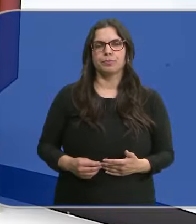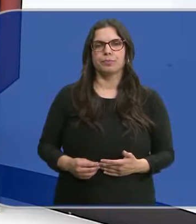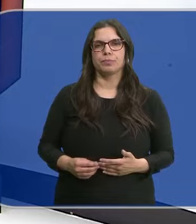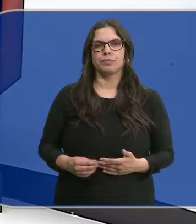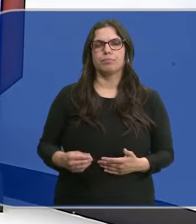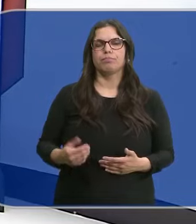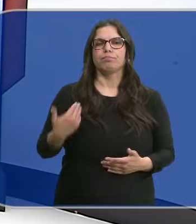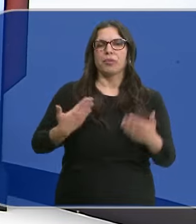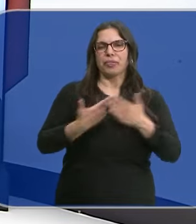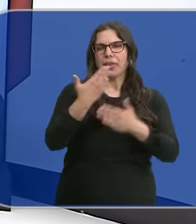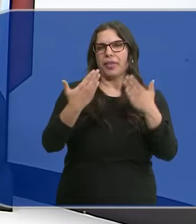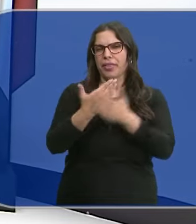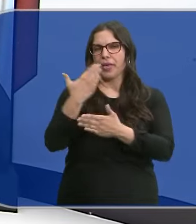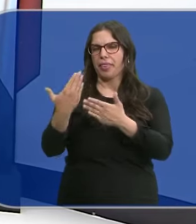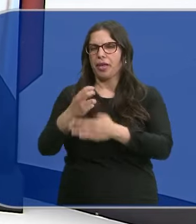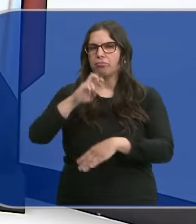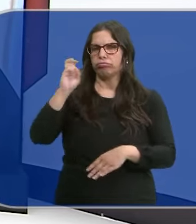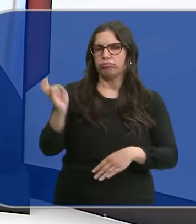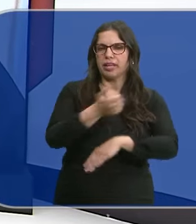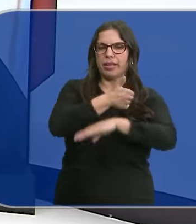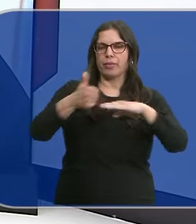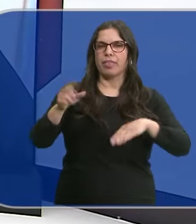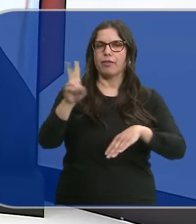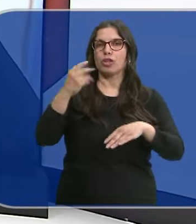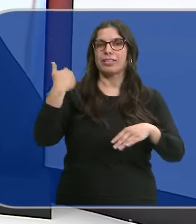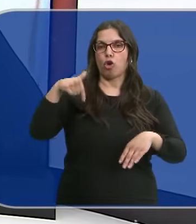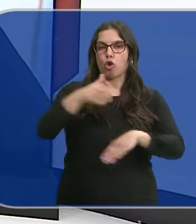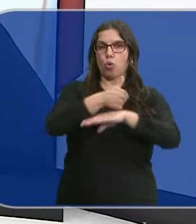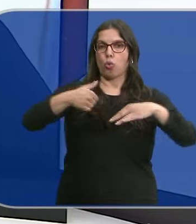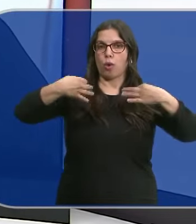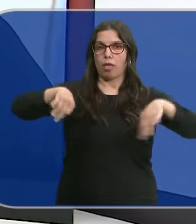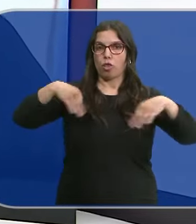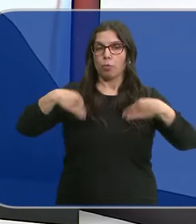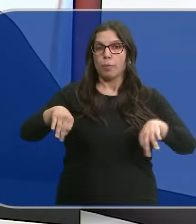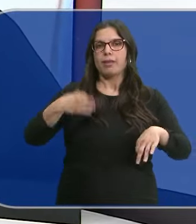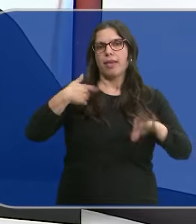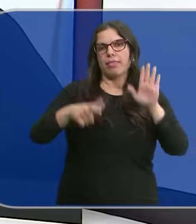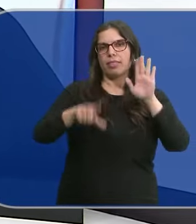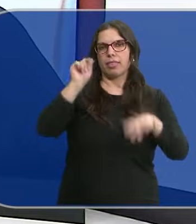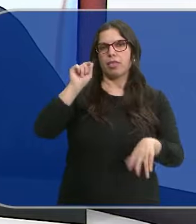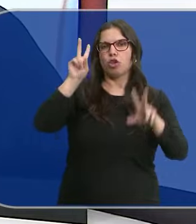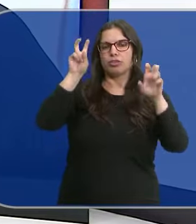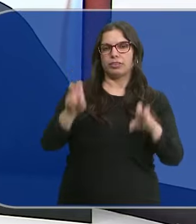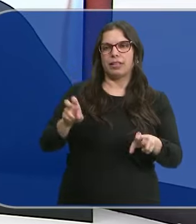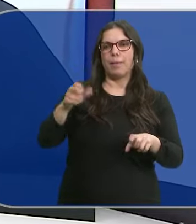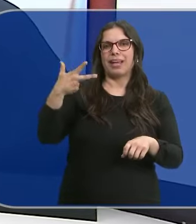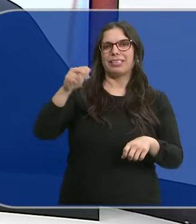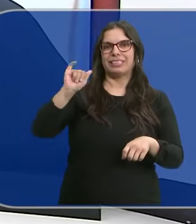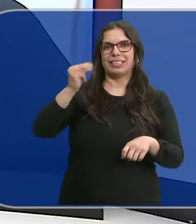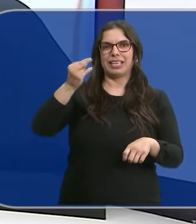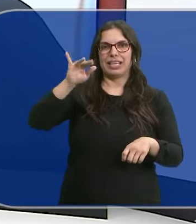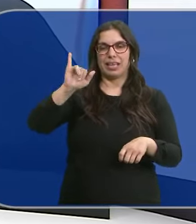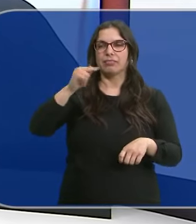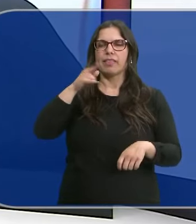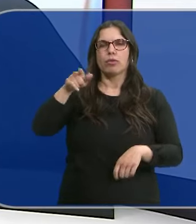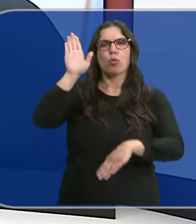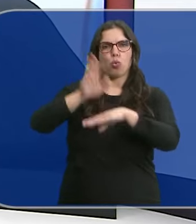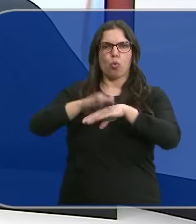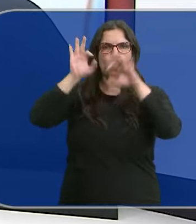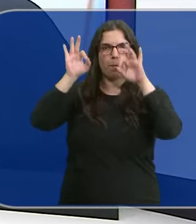Después de varias sesiones en la audiencia de Valladolid, hoy el jurado popular ya ha tomado una decisión respecto al crimen de Santovenia. Y el veredicto es que el chiqui